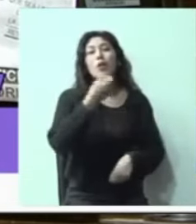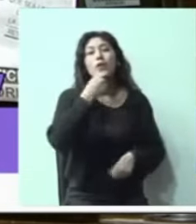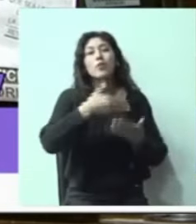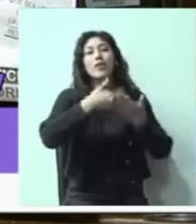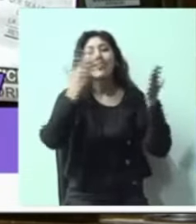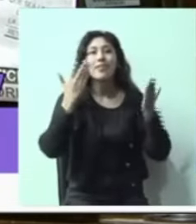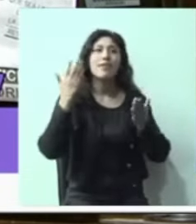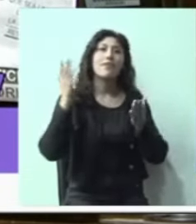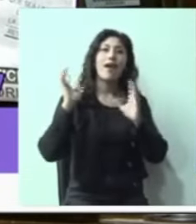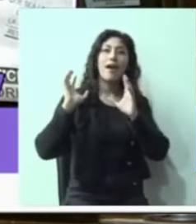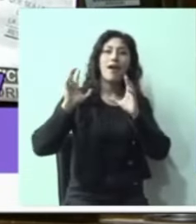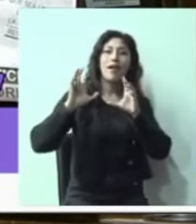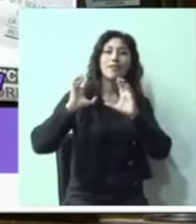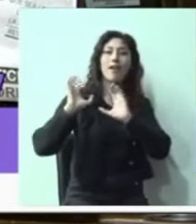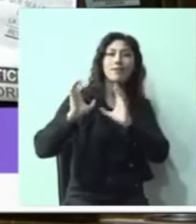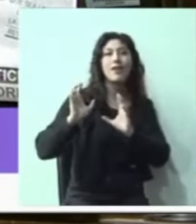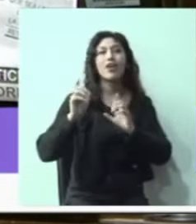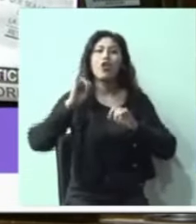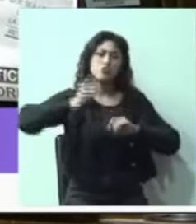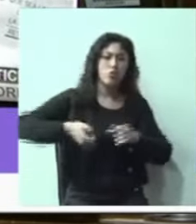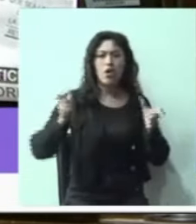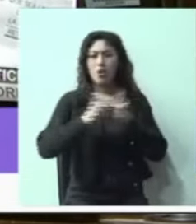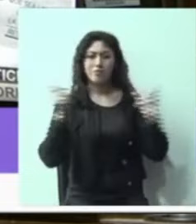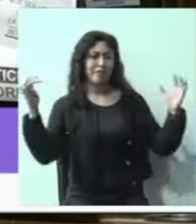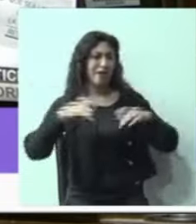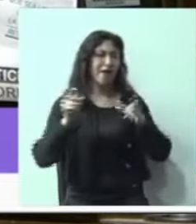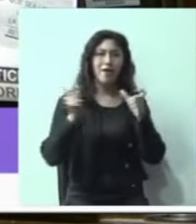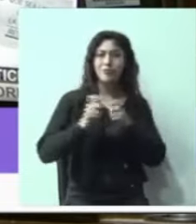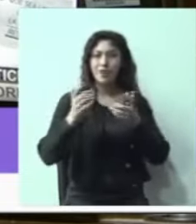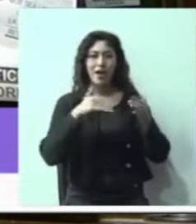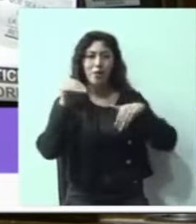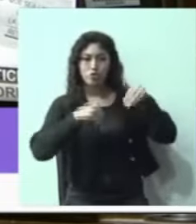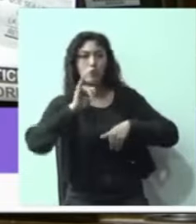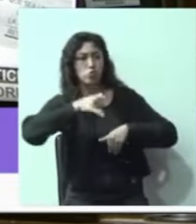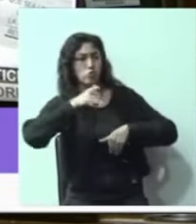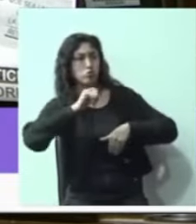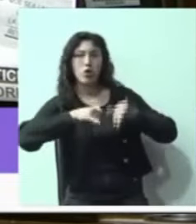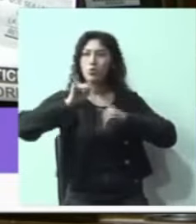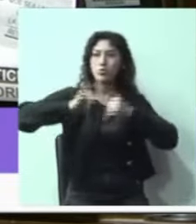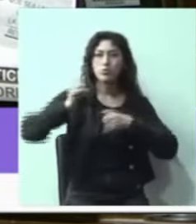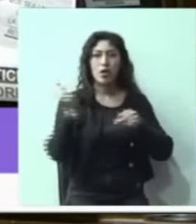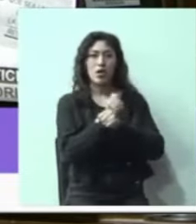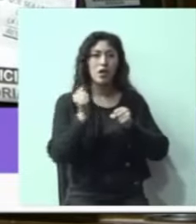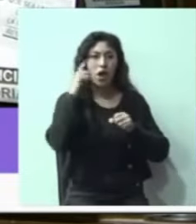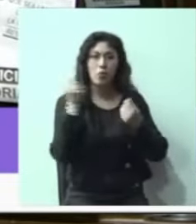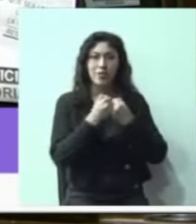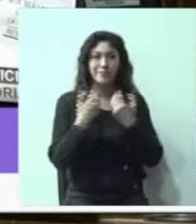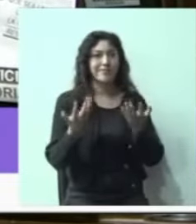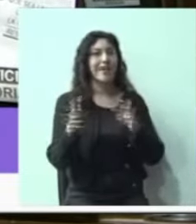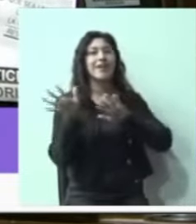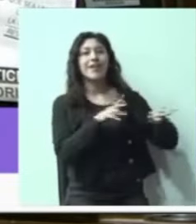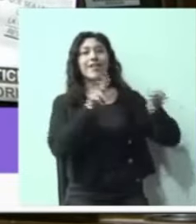del arquero, la Comisión de Salud se reúne y dicen todo, votamos el día del arquero. Qué interesante. Ahora, para tratar